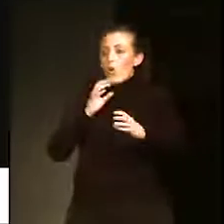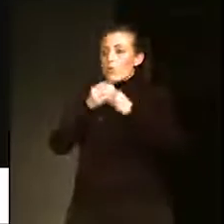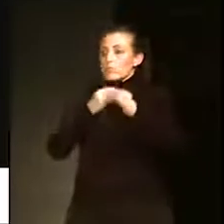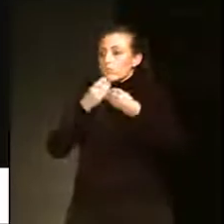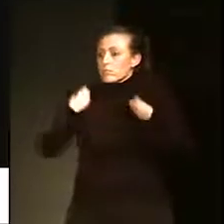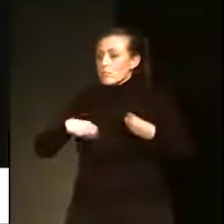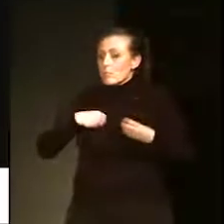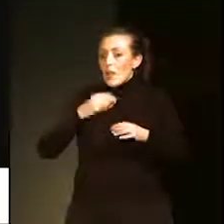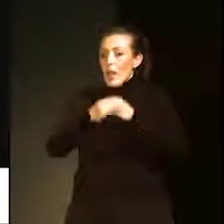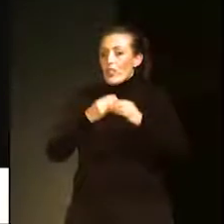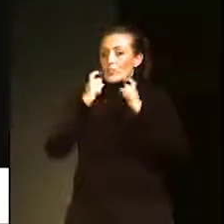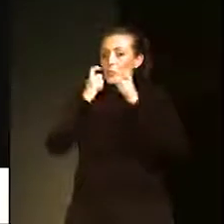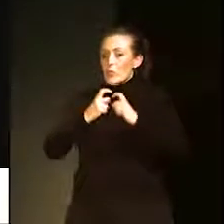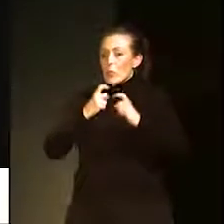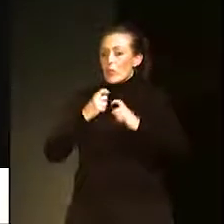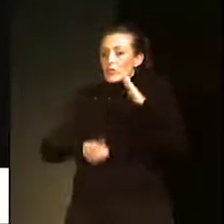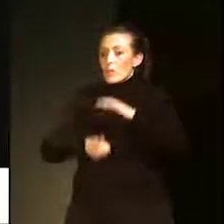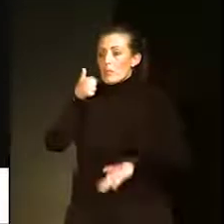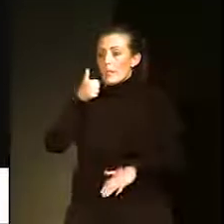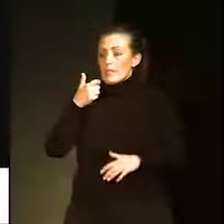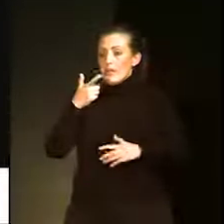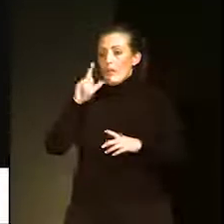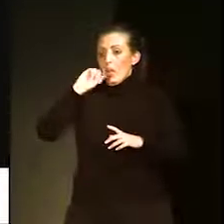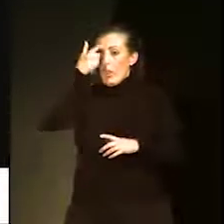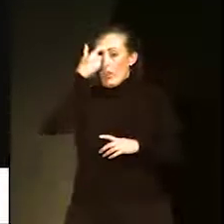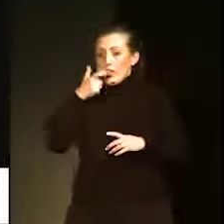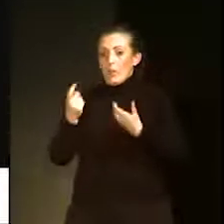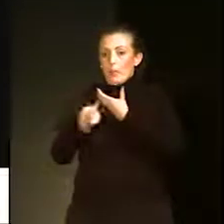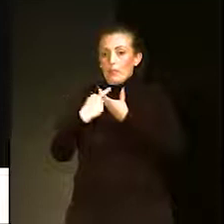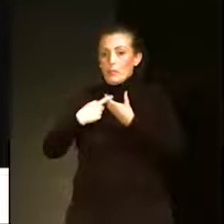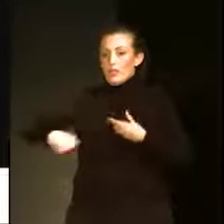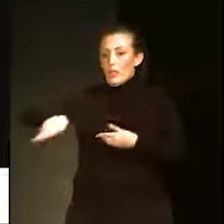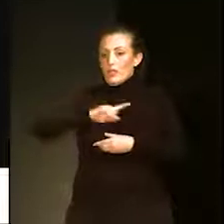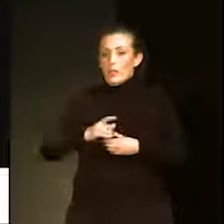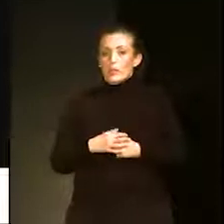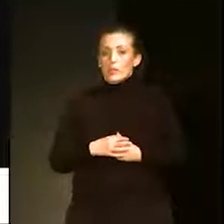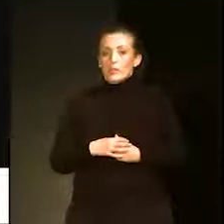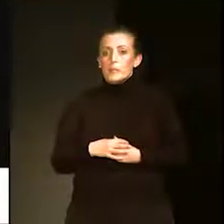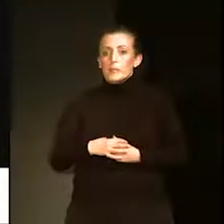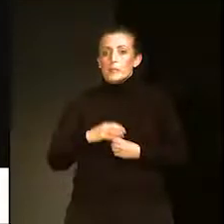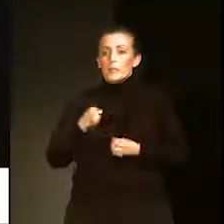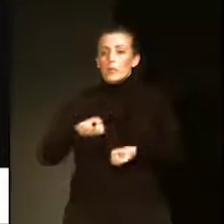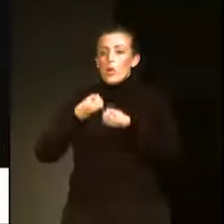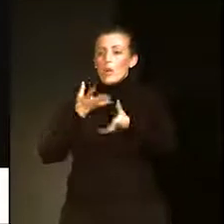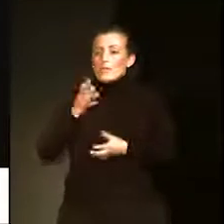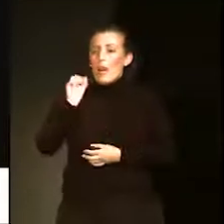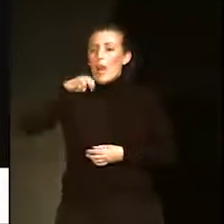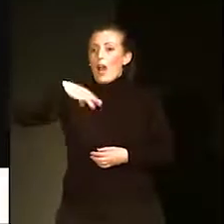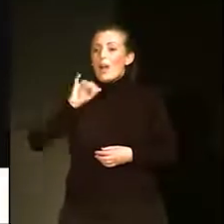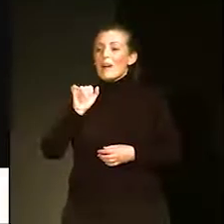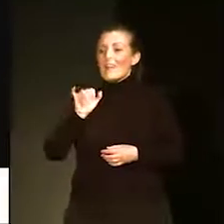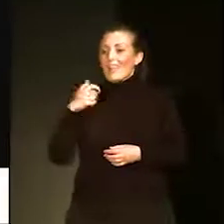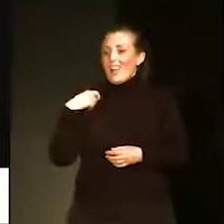podemos hacer un esfuerzo mayor cuando hablamos de ese concepto de participación. Comentaba tanto Amaya como